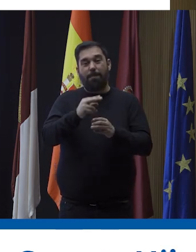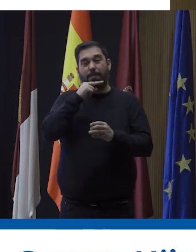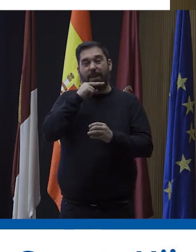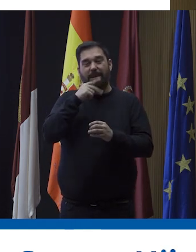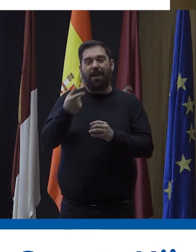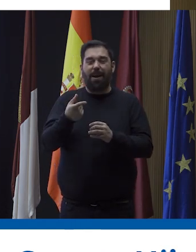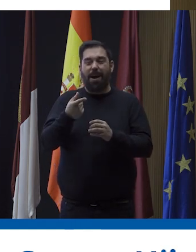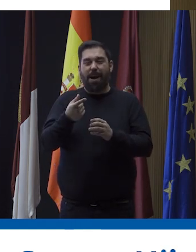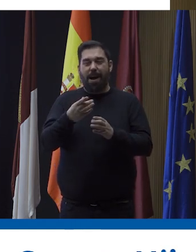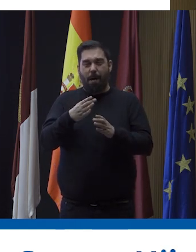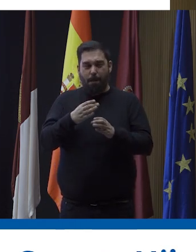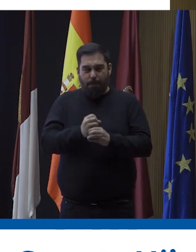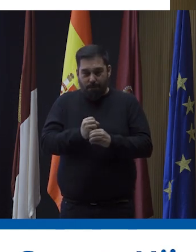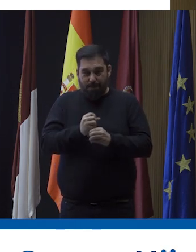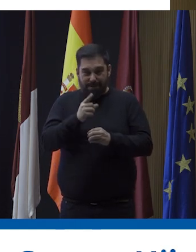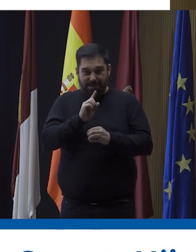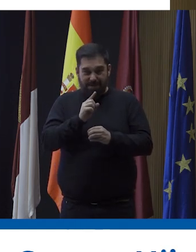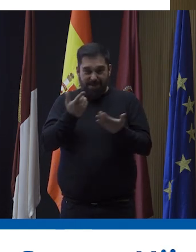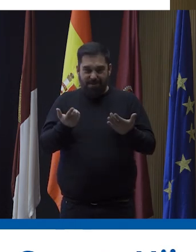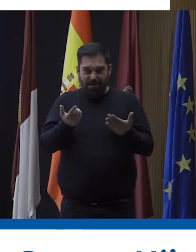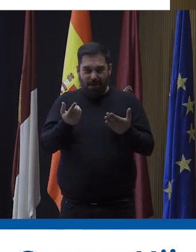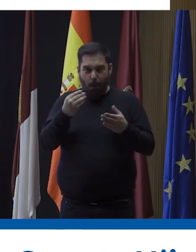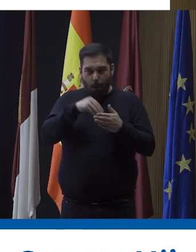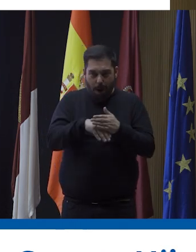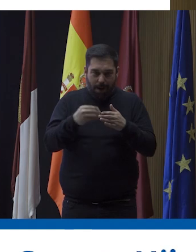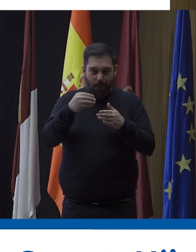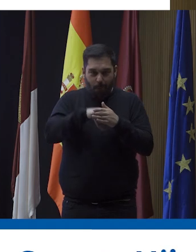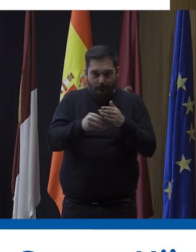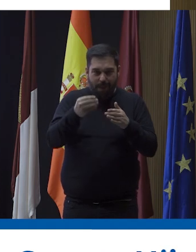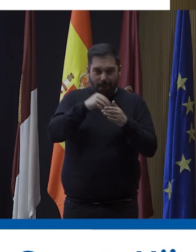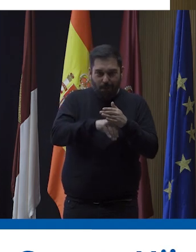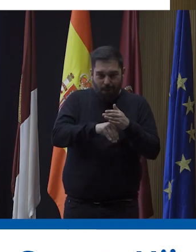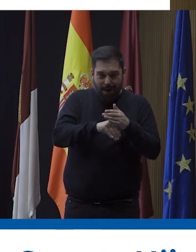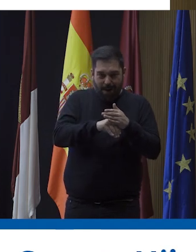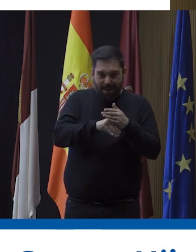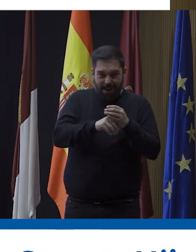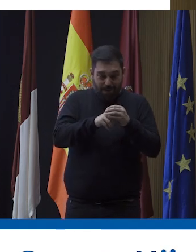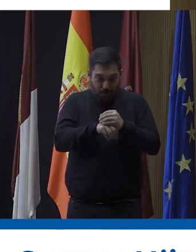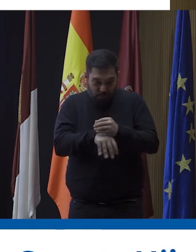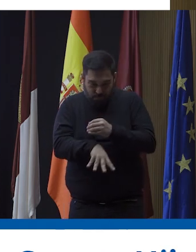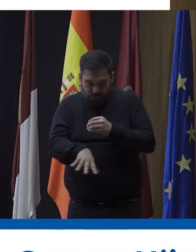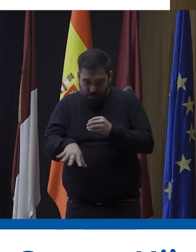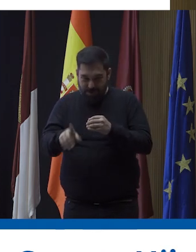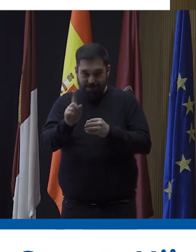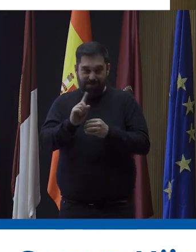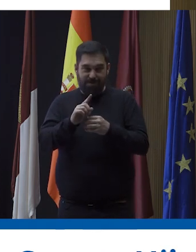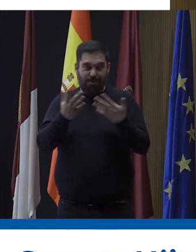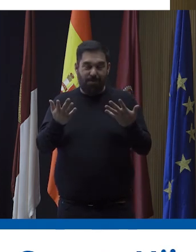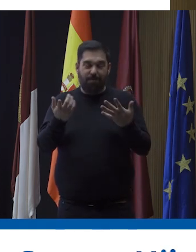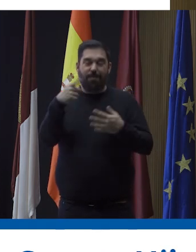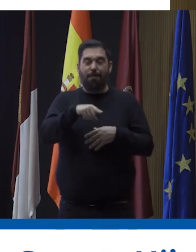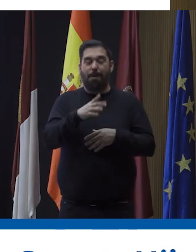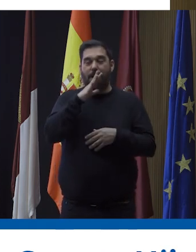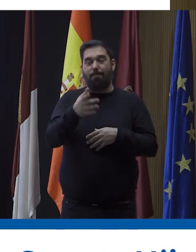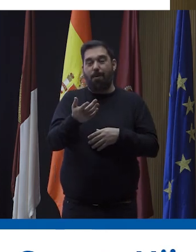poco vaga y empieza a acumular y no vacía. También a veces puede ser porque hay un problema neurológico